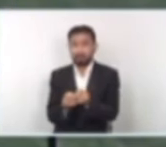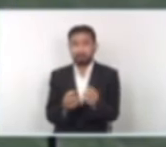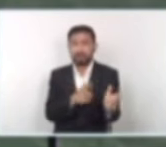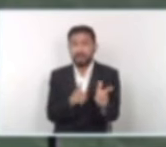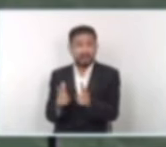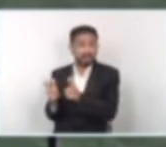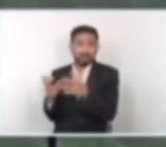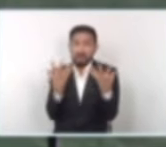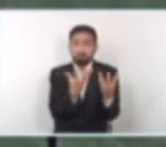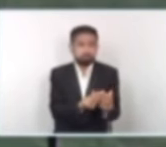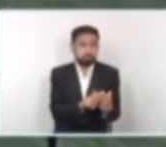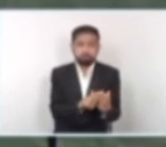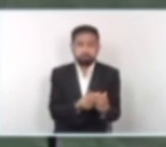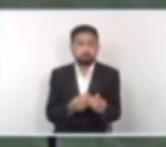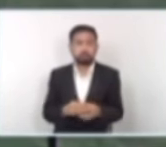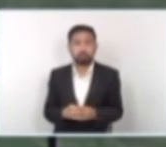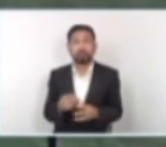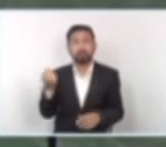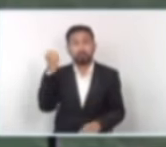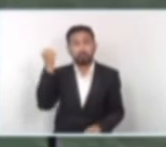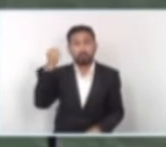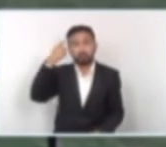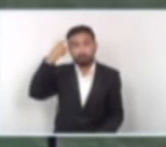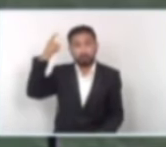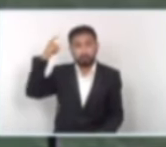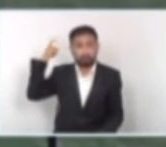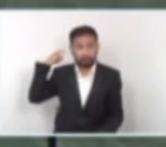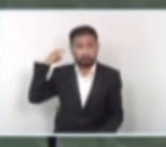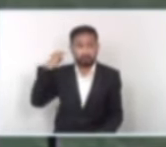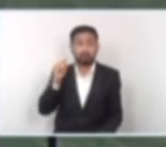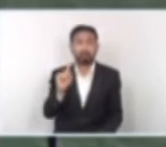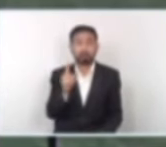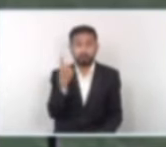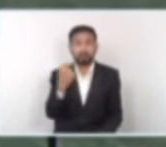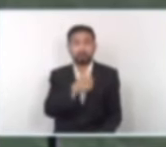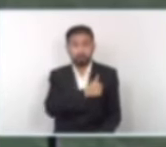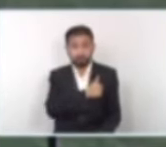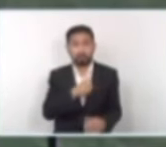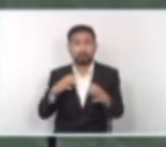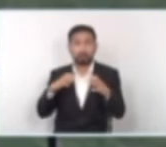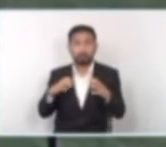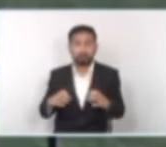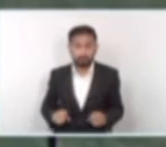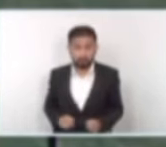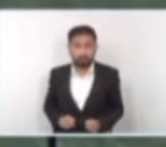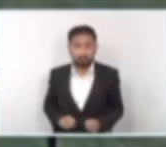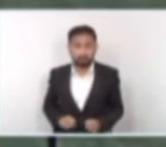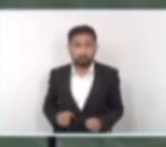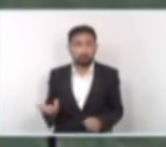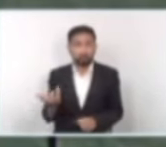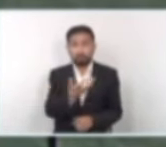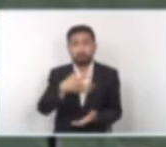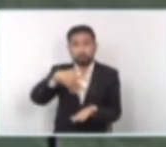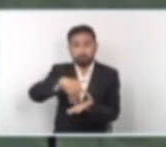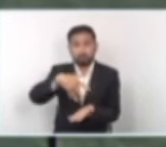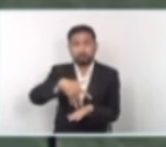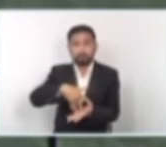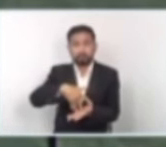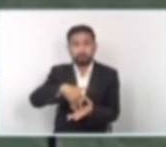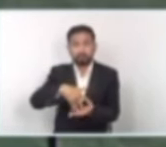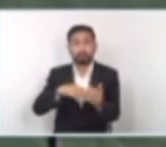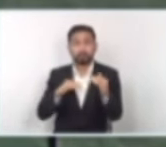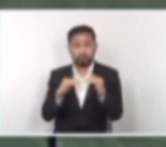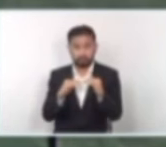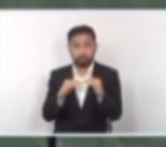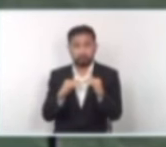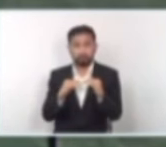También les hablé de la importancia de recordar que la primera responsabilidad de un gobierno es con su propio pueblo, así como